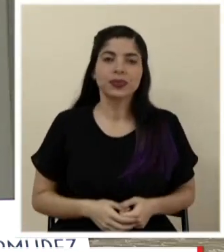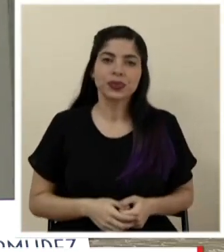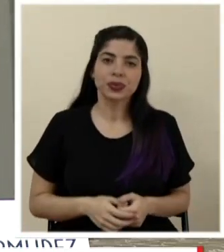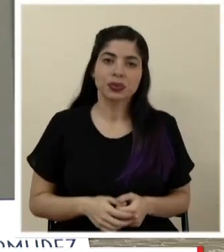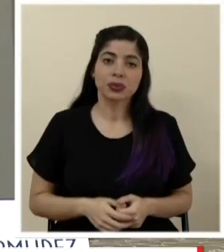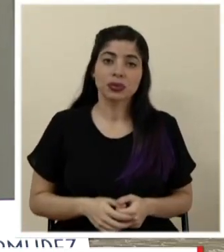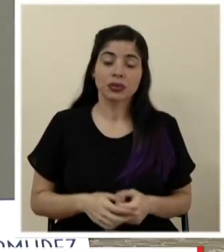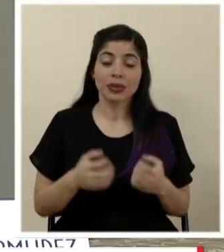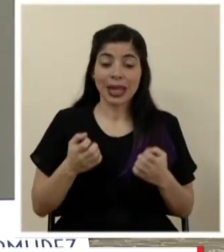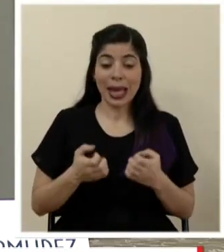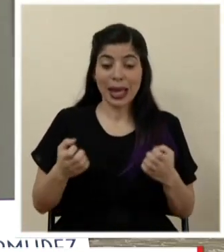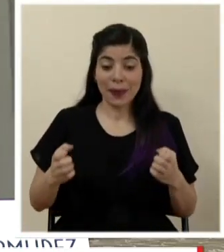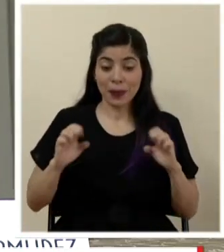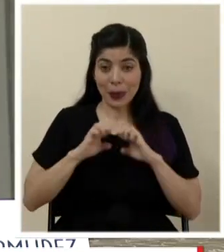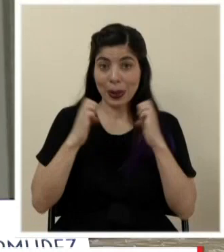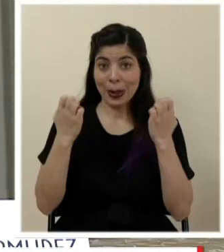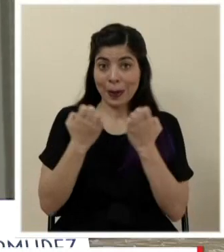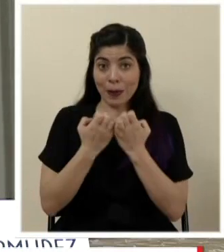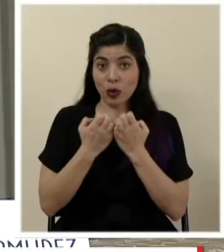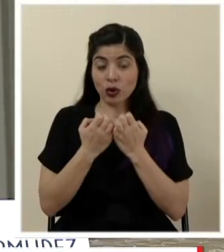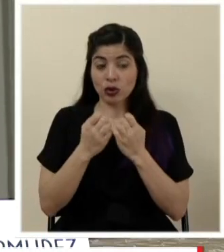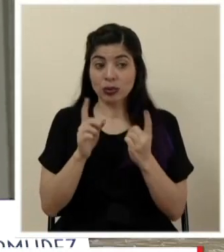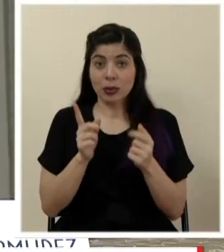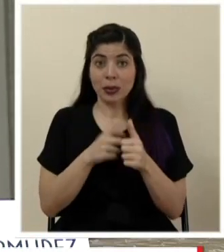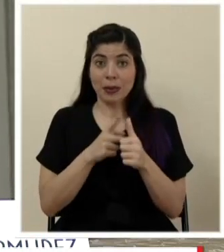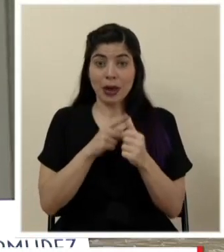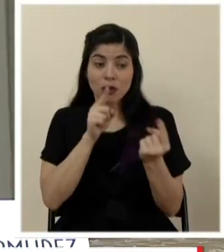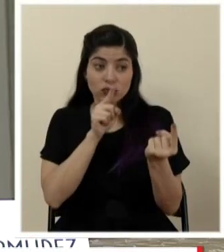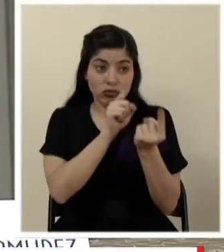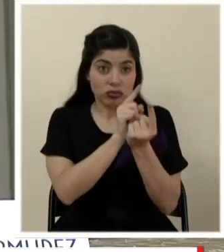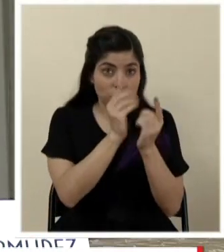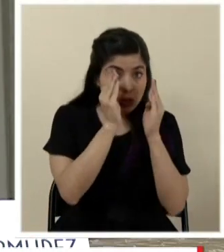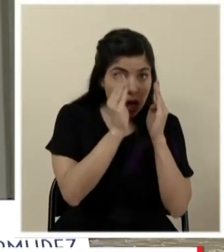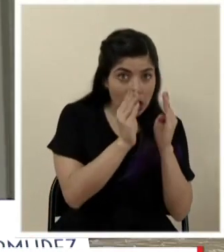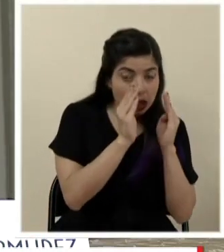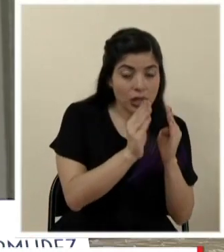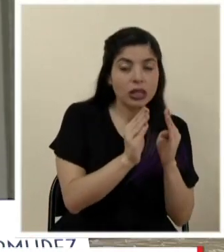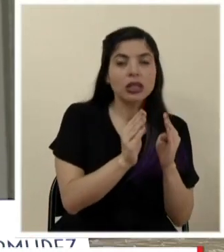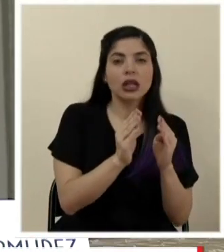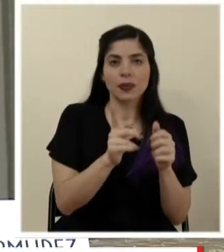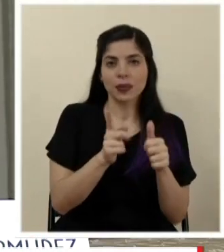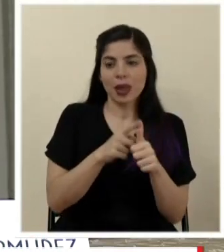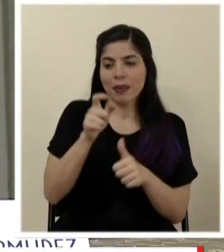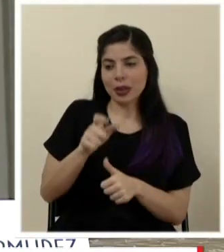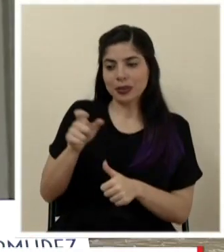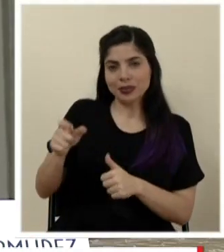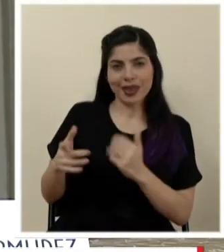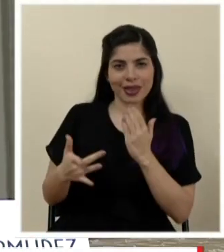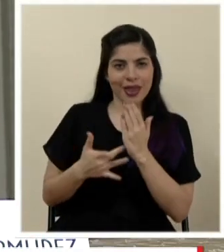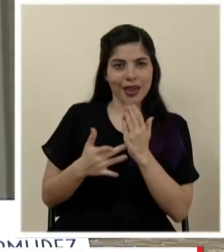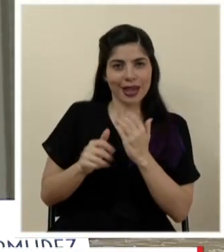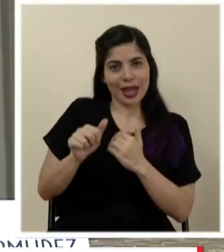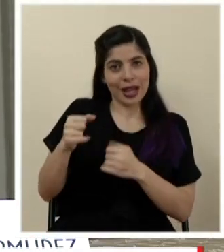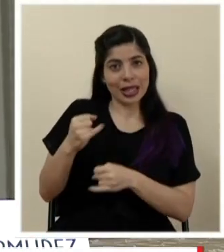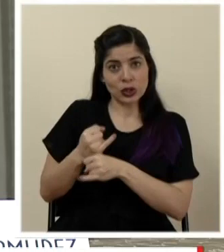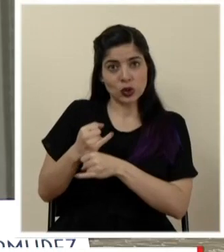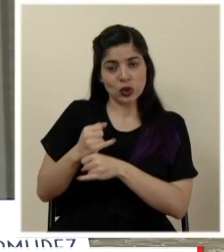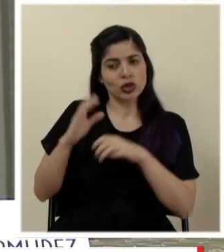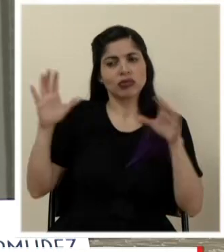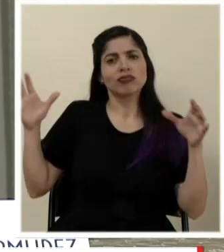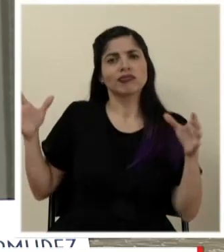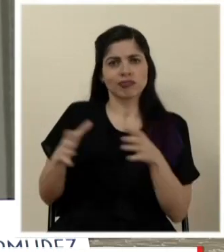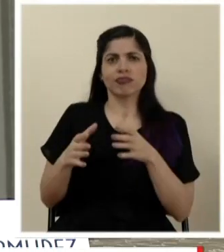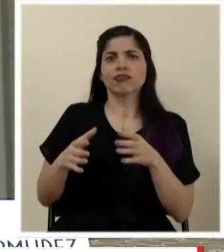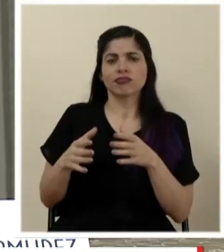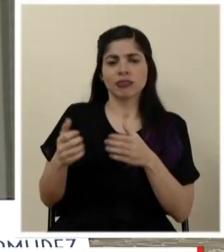Los equipos de atención primaria, más también los técnicos de otras instituciones se suman a las